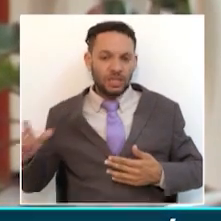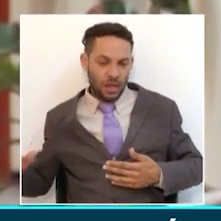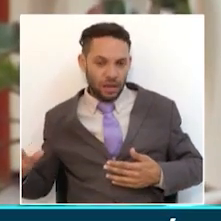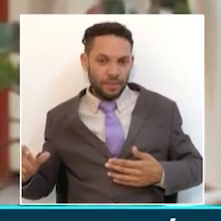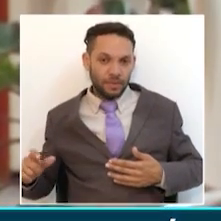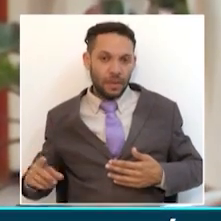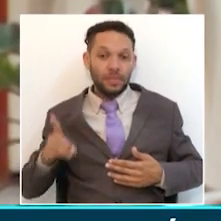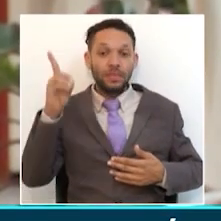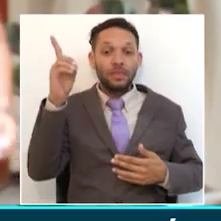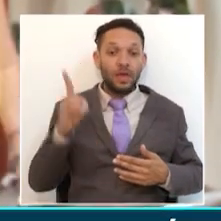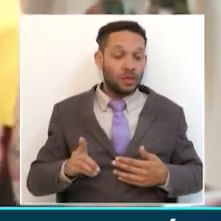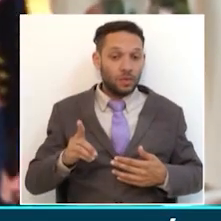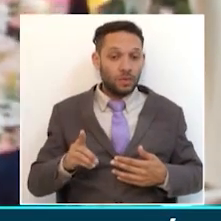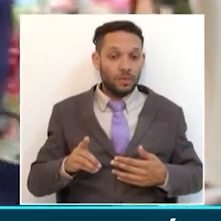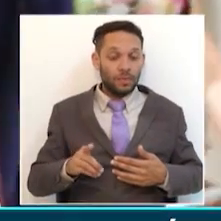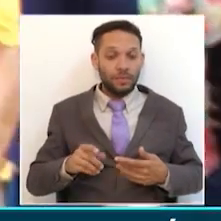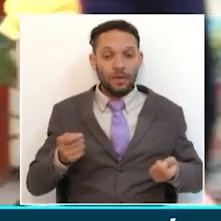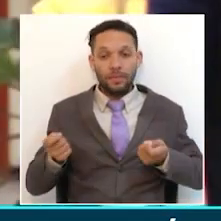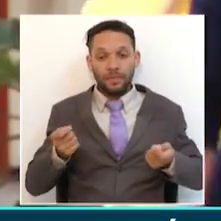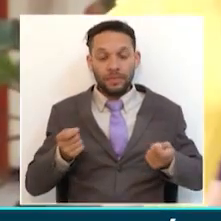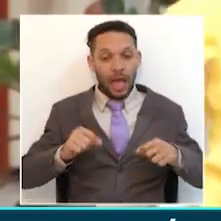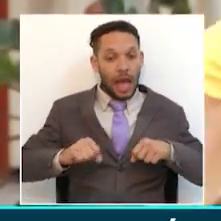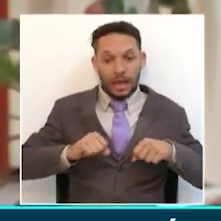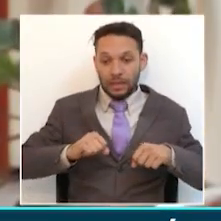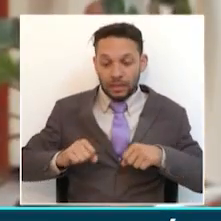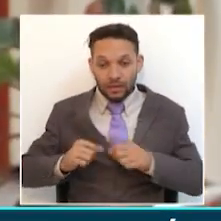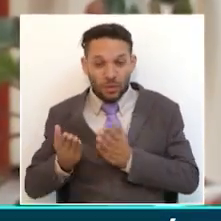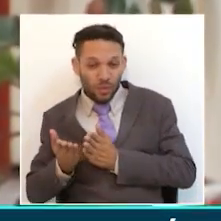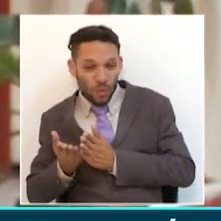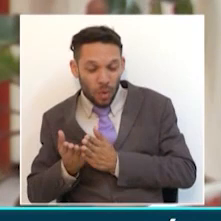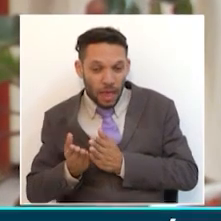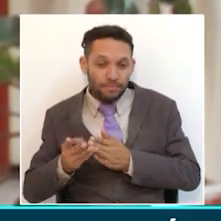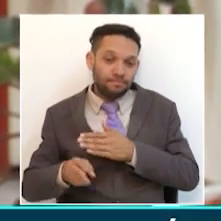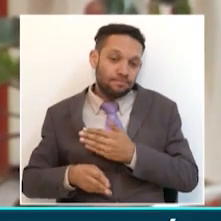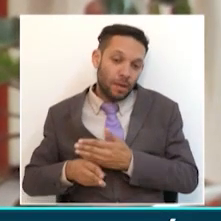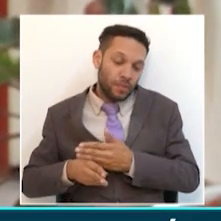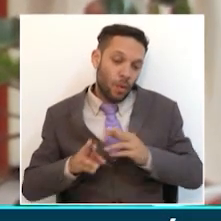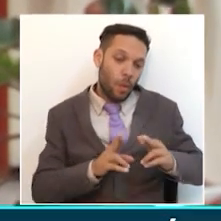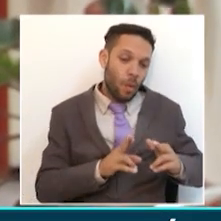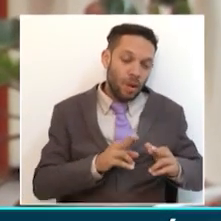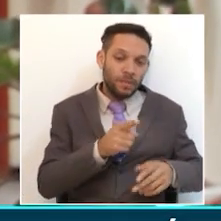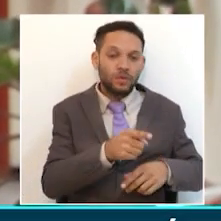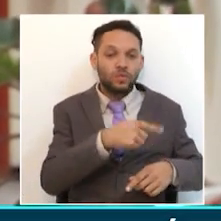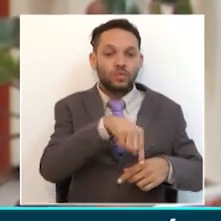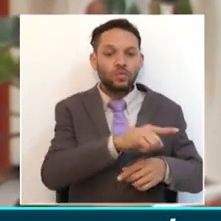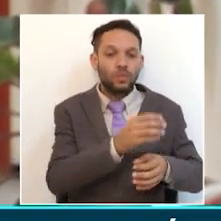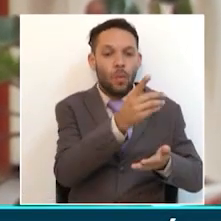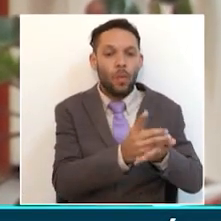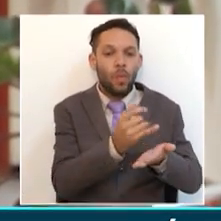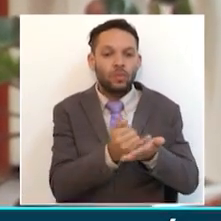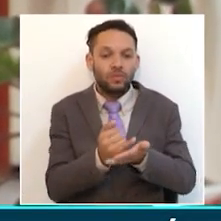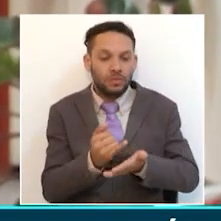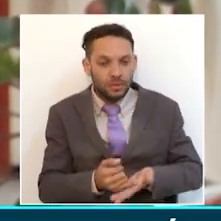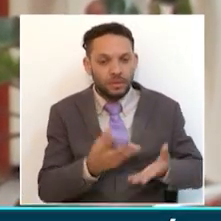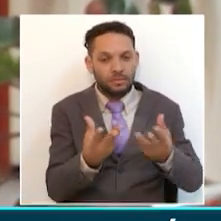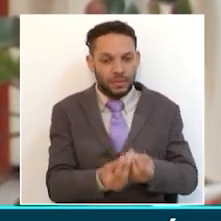que ya tomó la decisión de no realizar actividades escolares. Estamos esperando que en el transcurso del día las demás juntas municipales de educación, junto con los